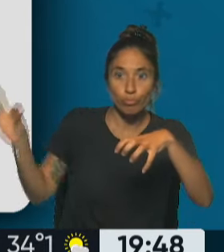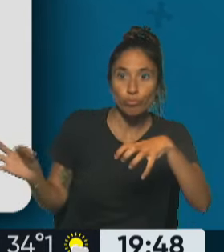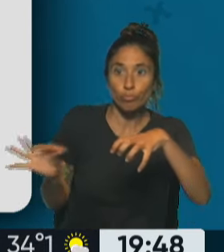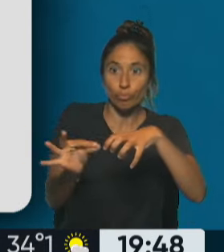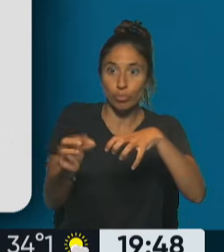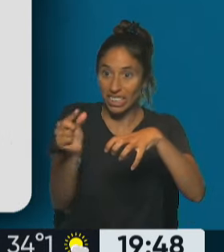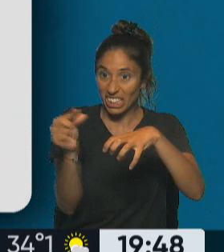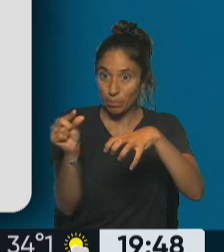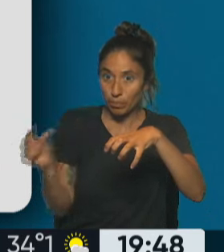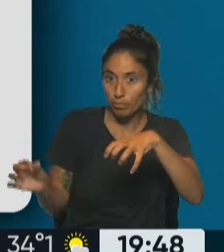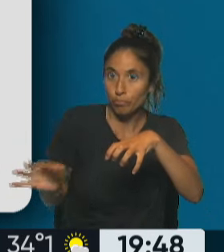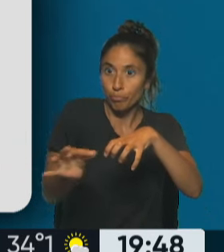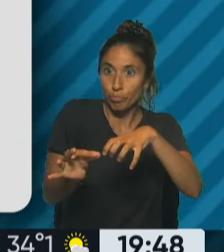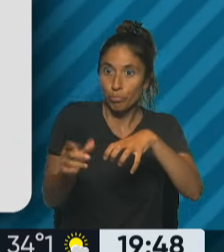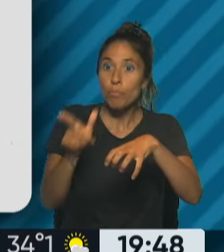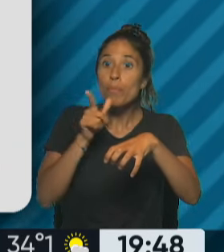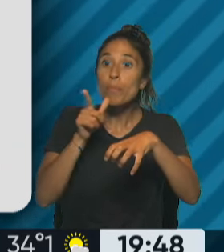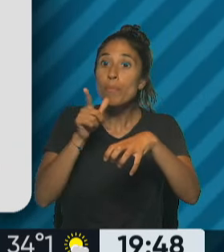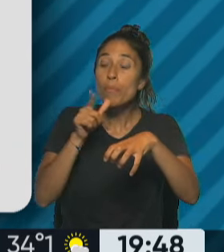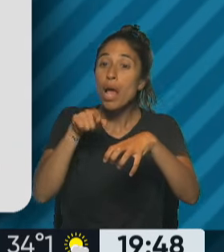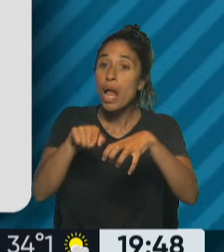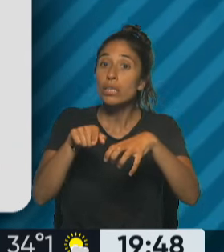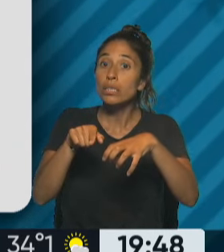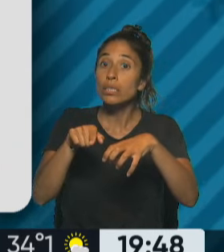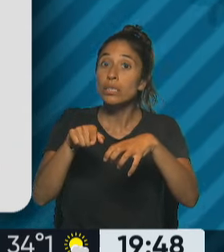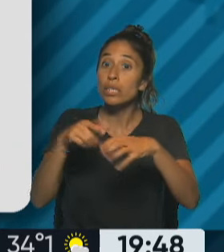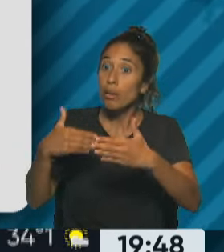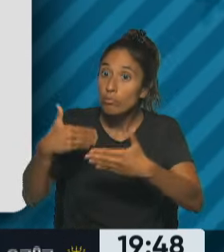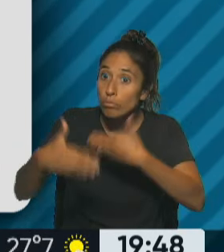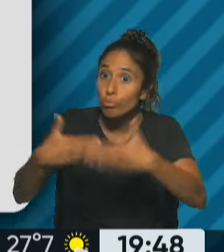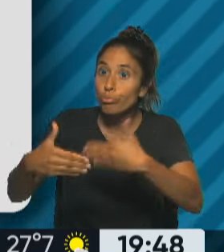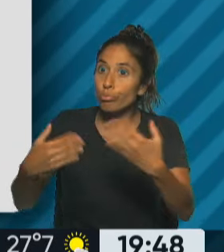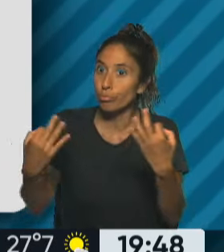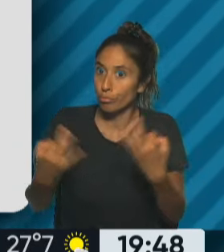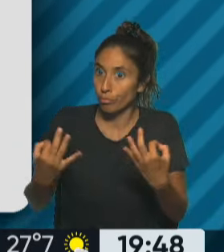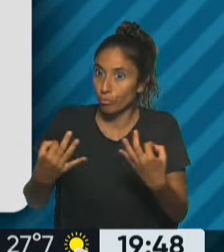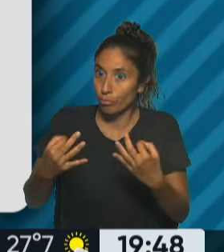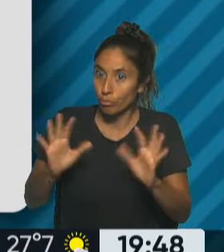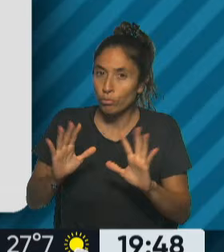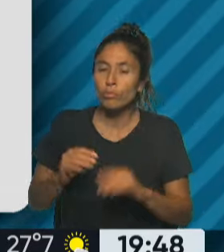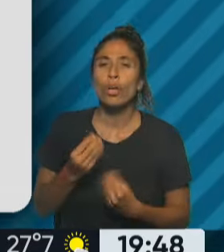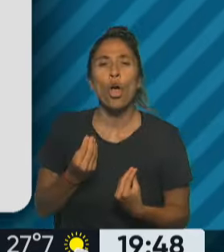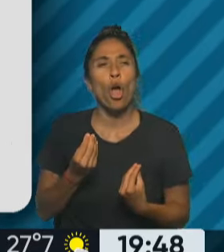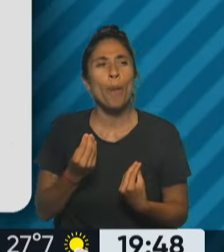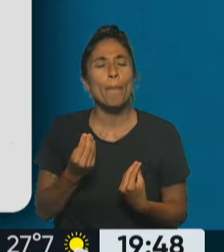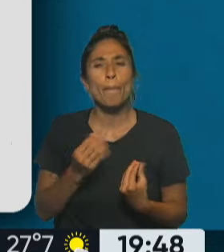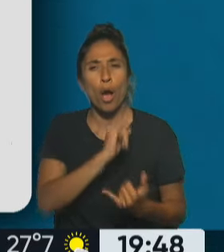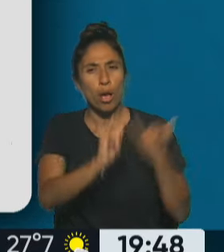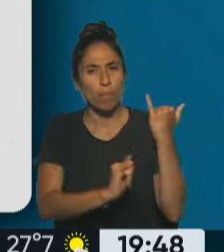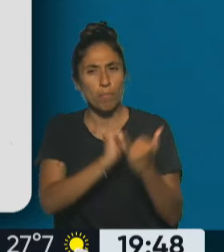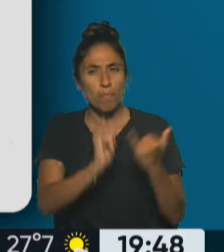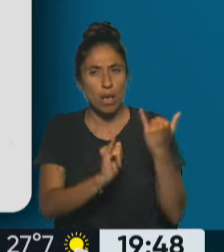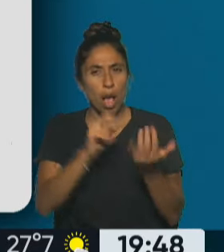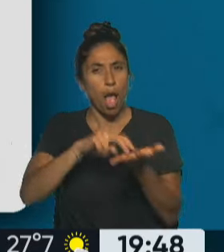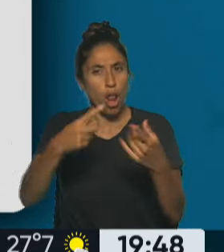prometedora detección de picos neuronales y en qué consiste esto explicarlo porque esto es una noticia que puede generar